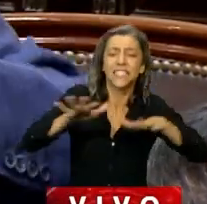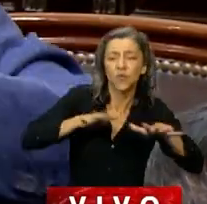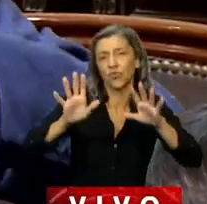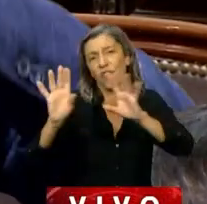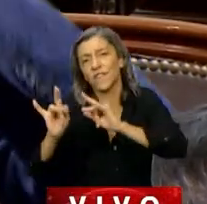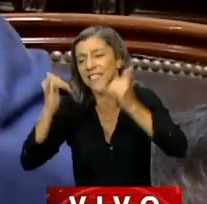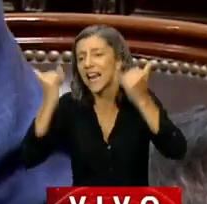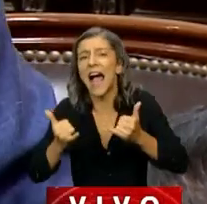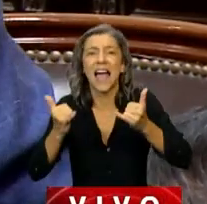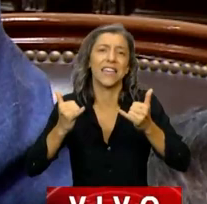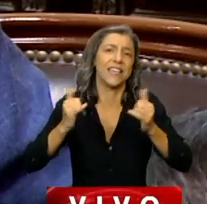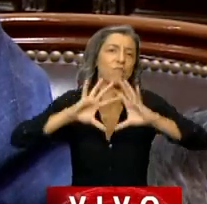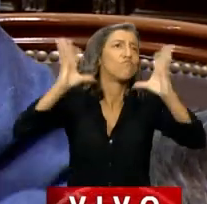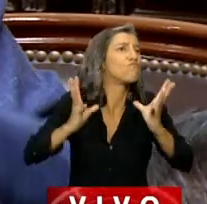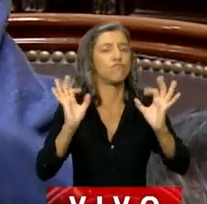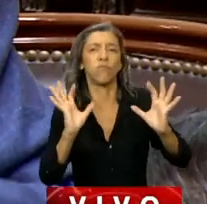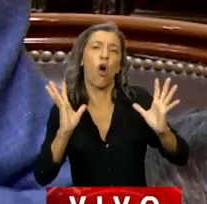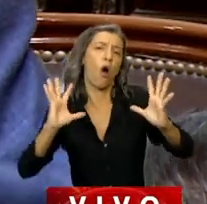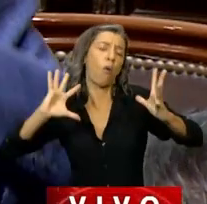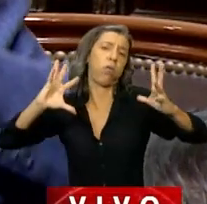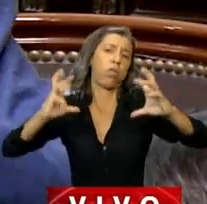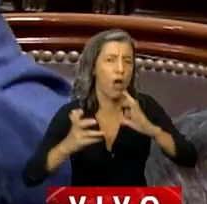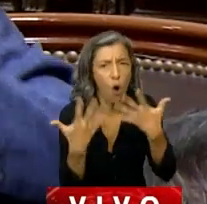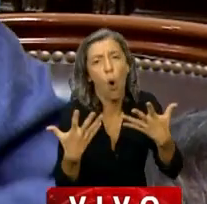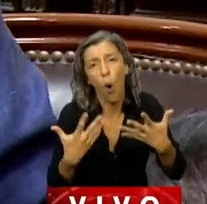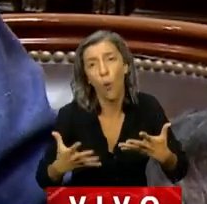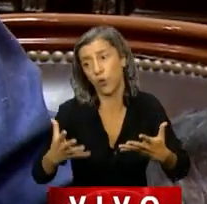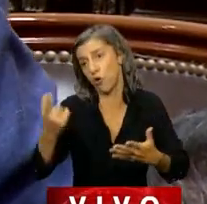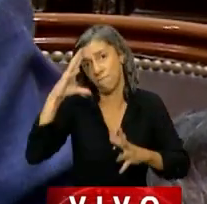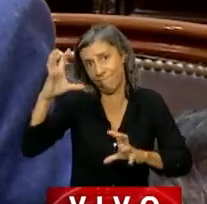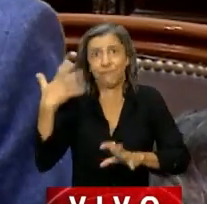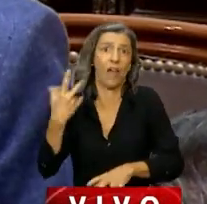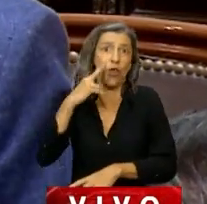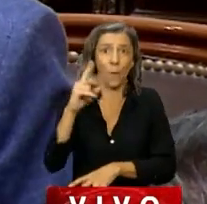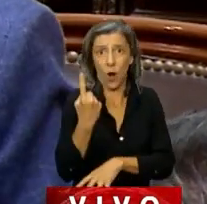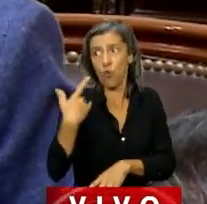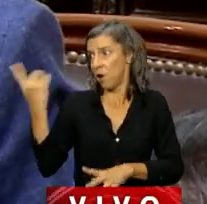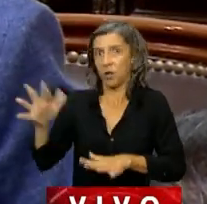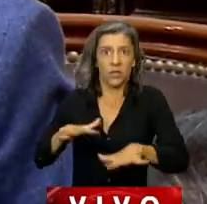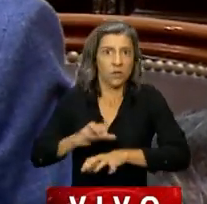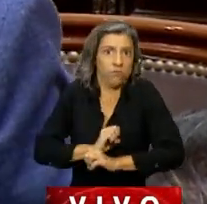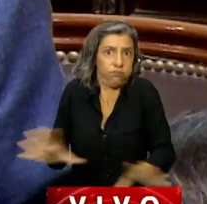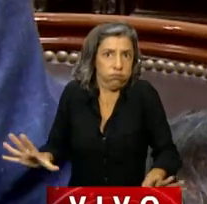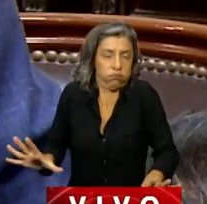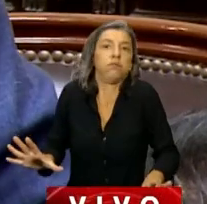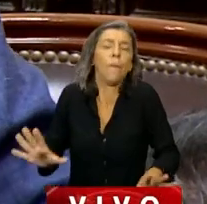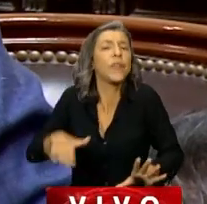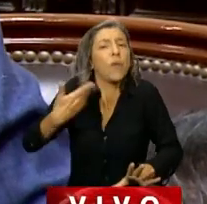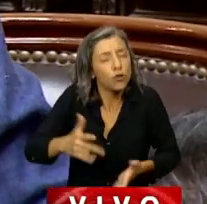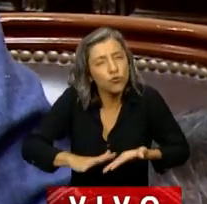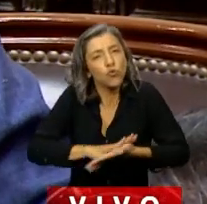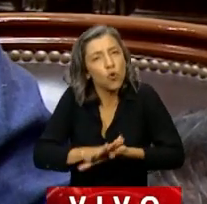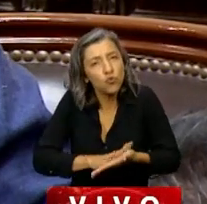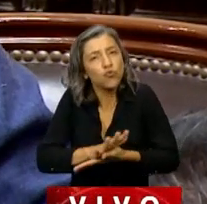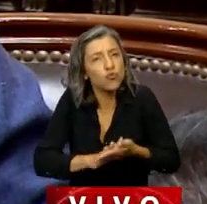grave del 2001 y de allí en adelante. Y estoy seguro que también esta la vamos a resolver institucionalmente. Y seguramente,